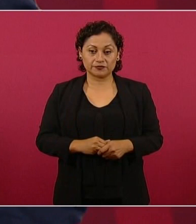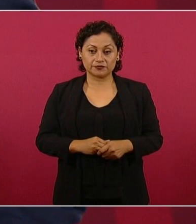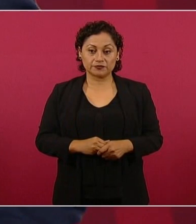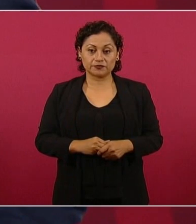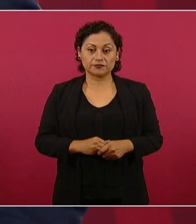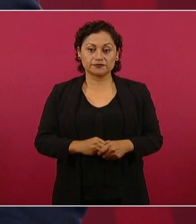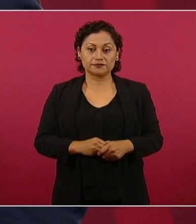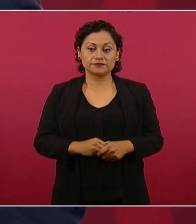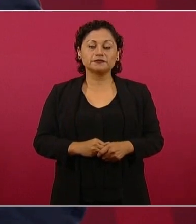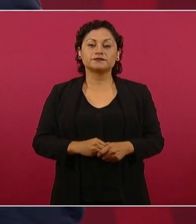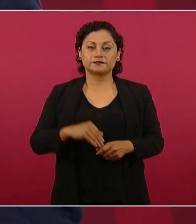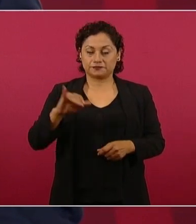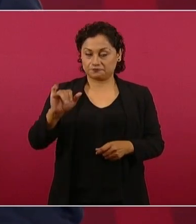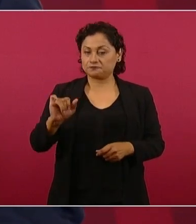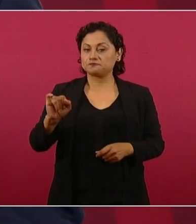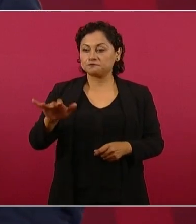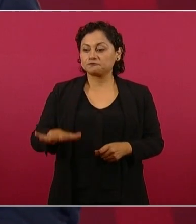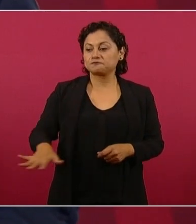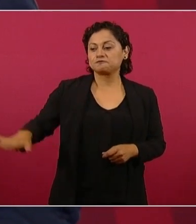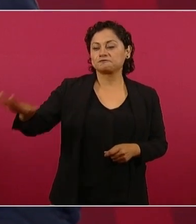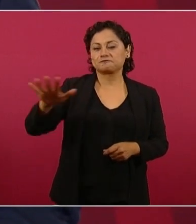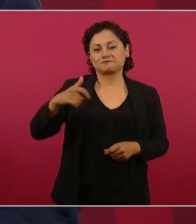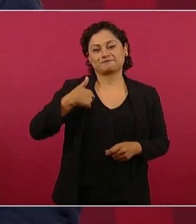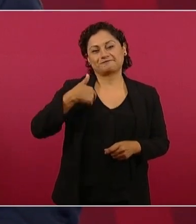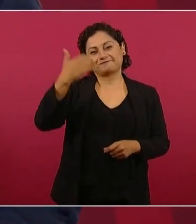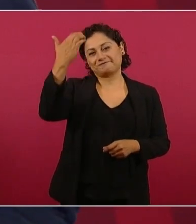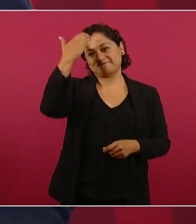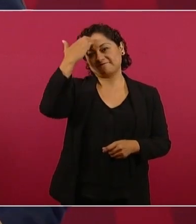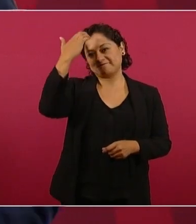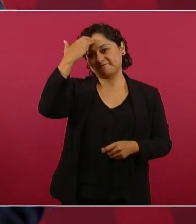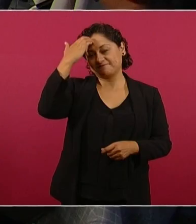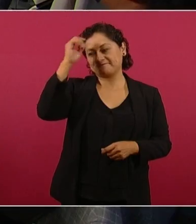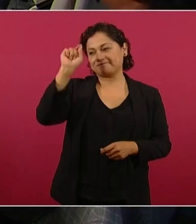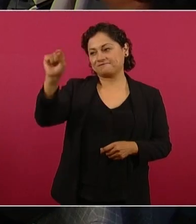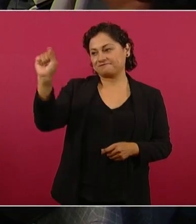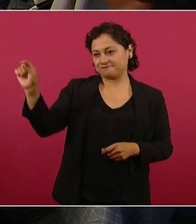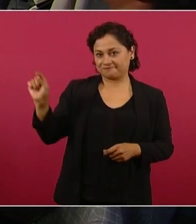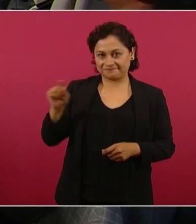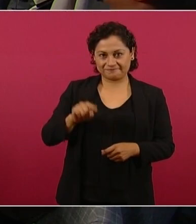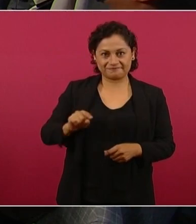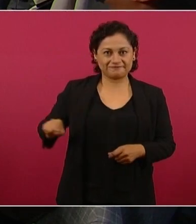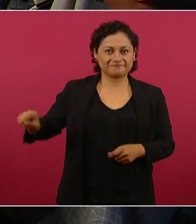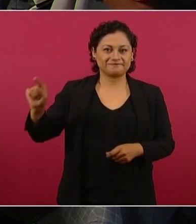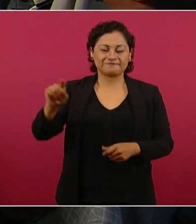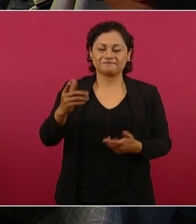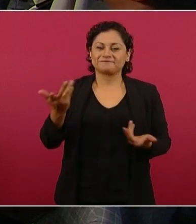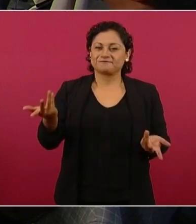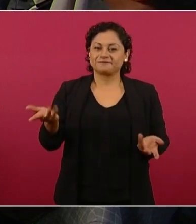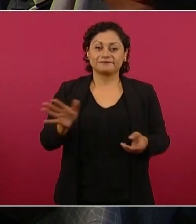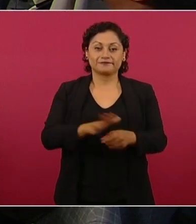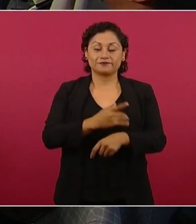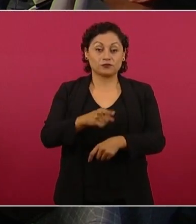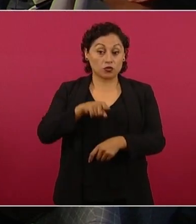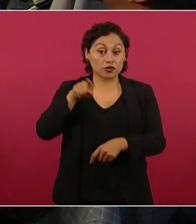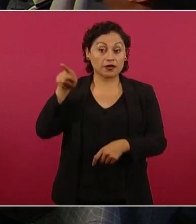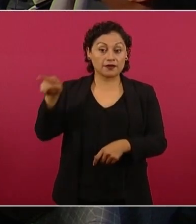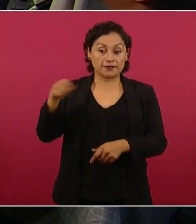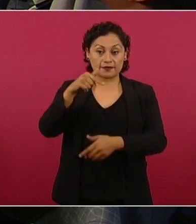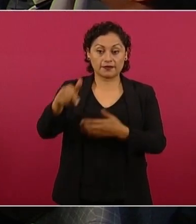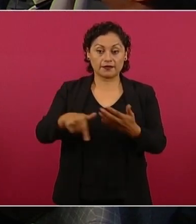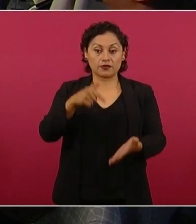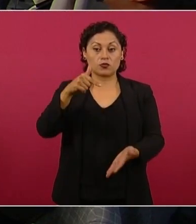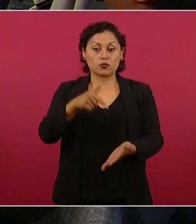Sí, toda esa región, conozco muy bien. Además, ahí se